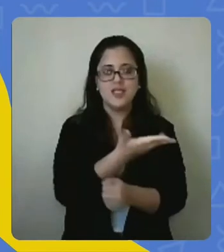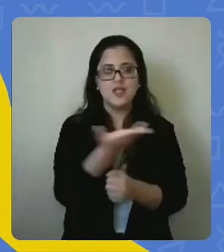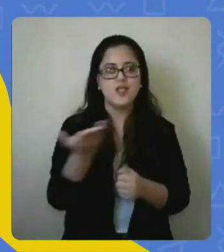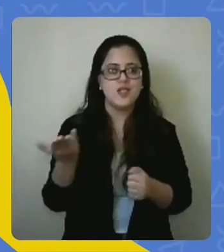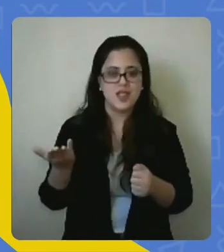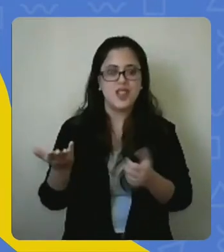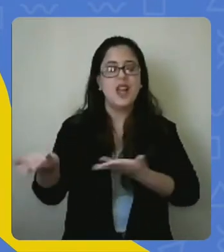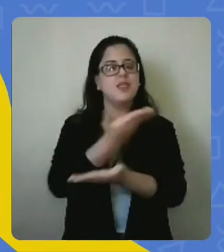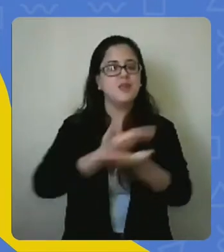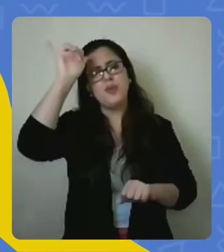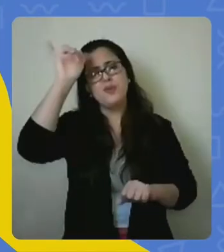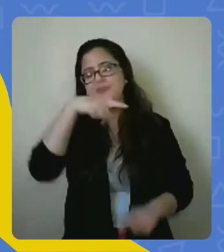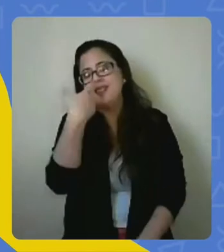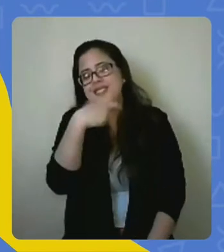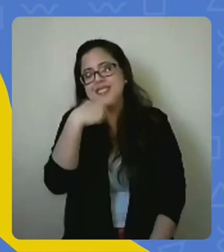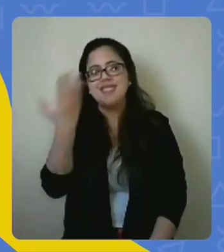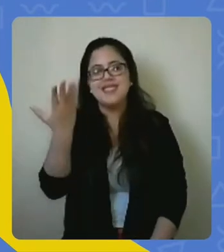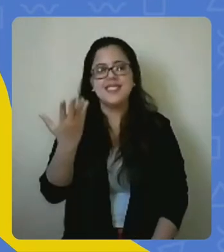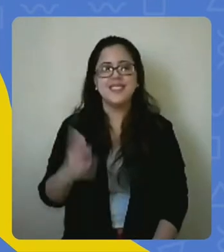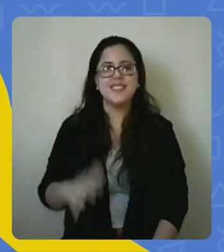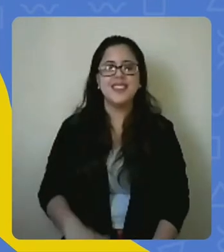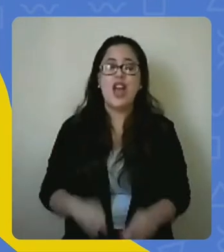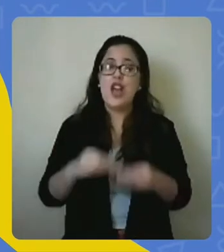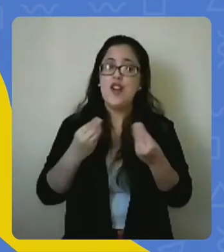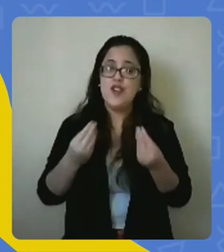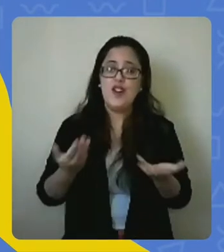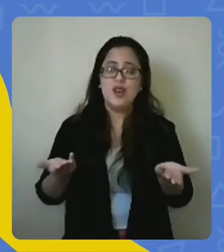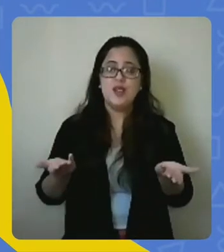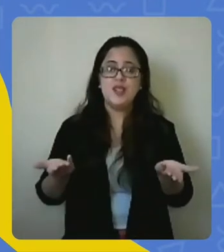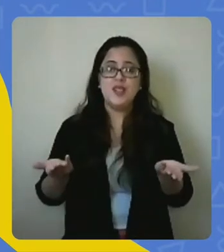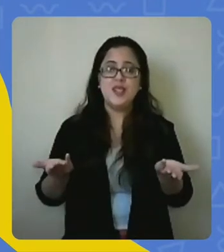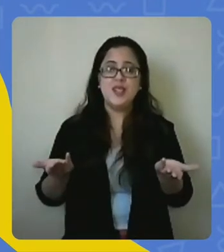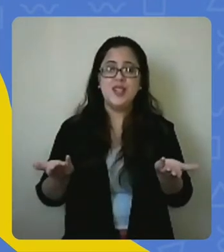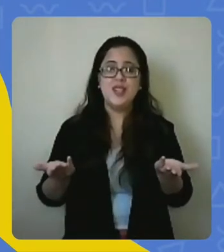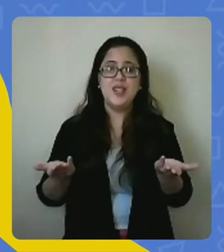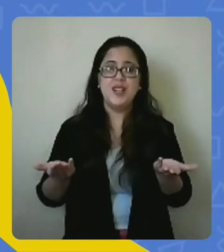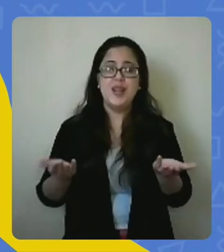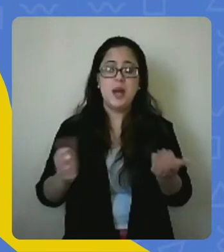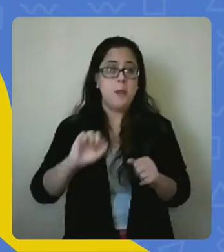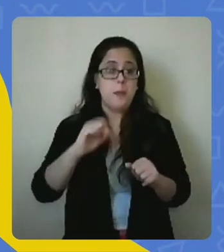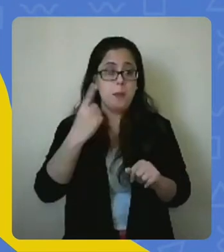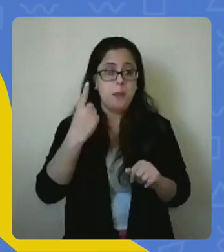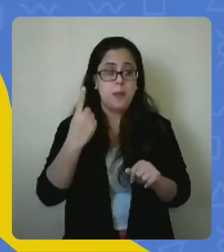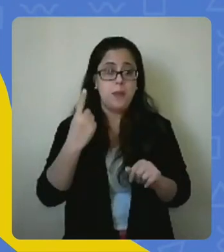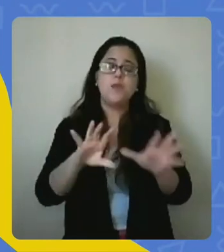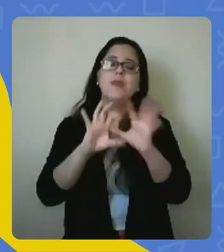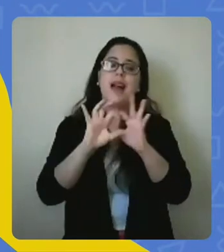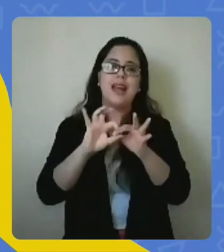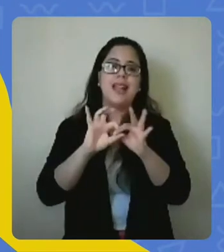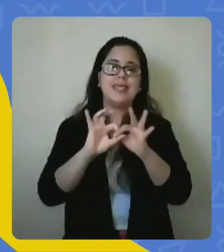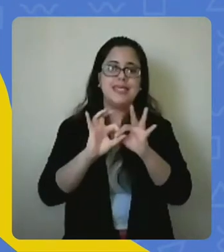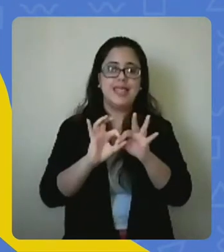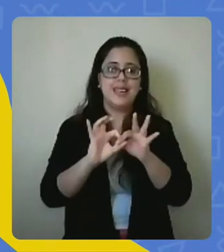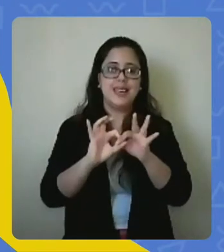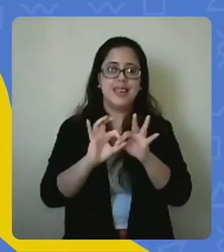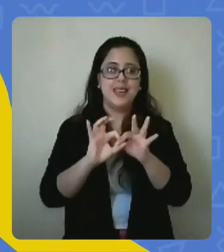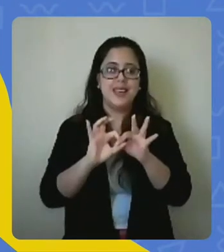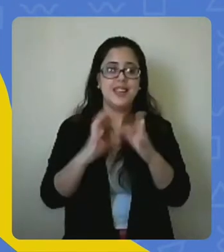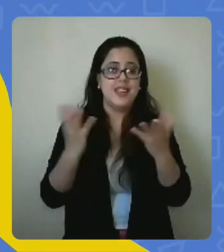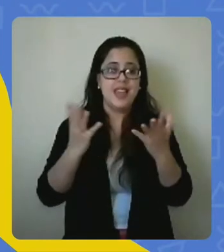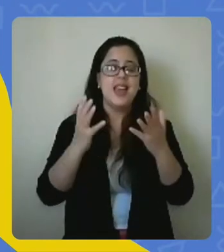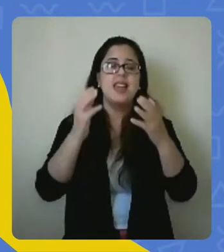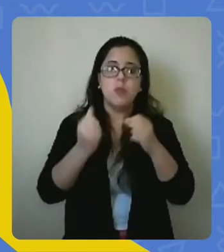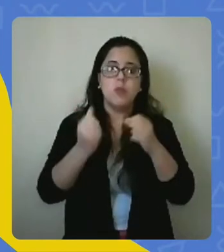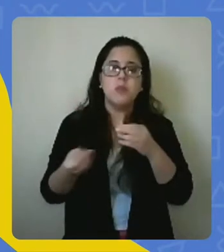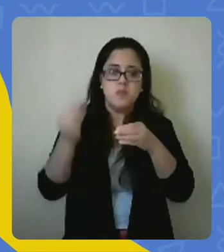este espacio. Bueno, un poco primero querer agradecerles de poder formar parte de esta